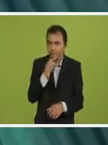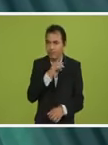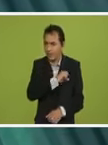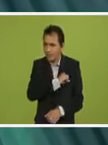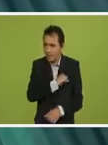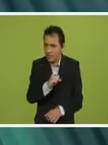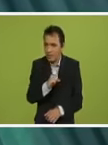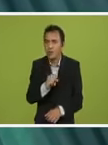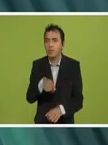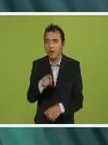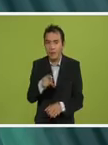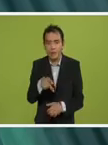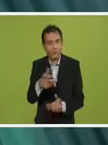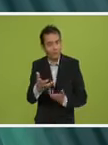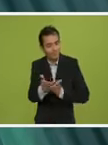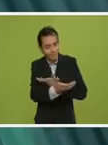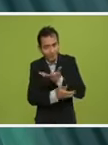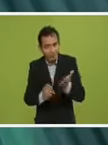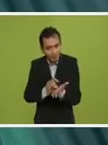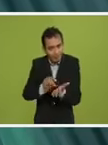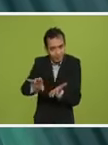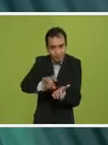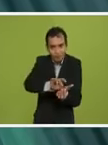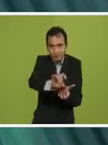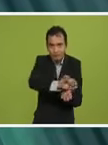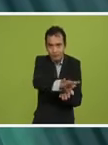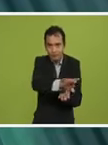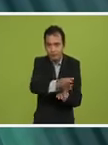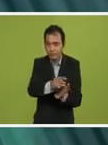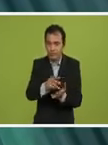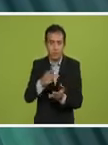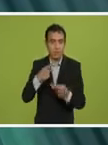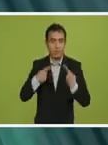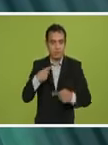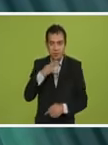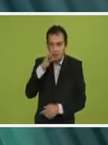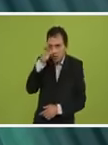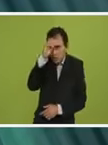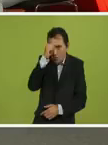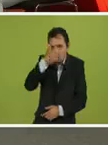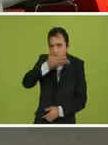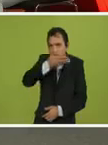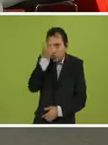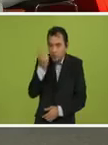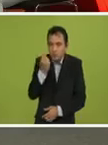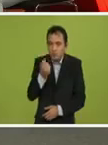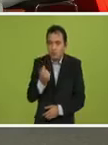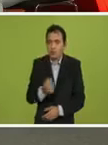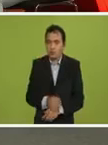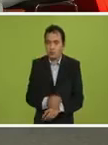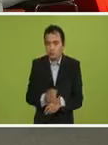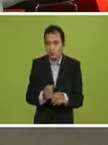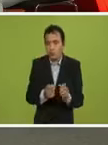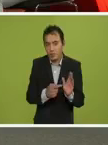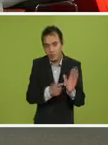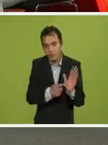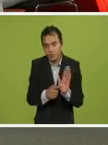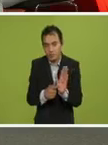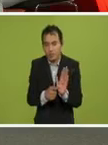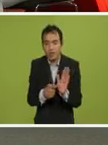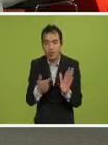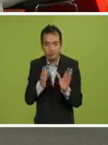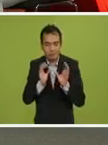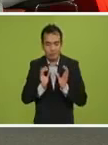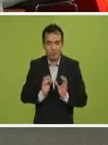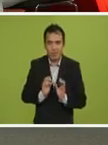el que se comparta sin el consentimiento de la persona, ¿no? que lo hace. que exhibe su cuerpo. Y